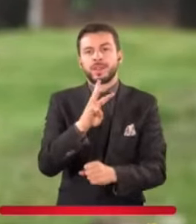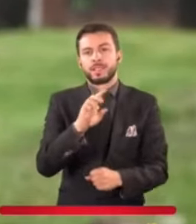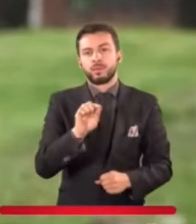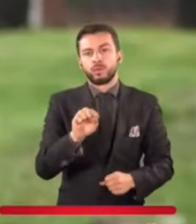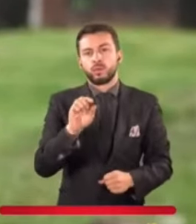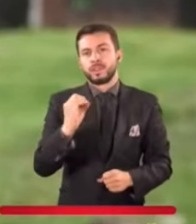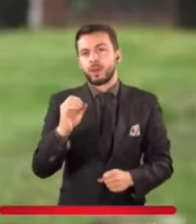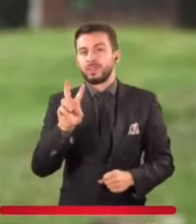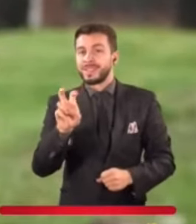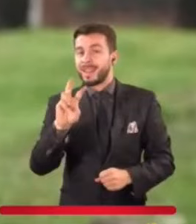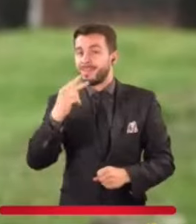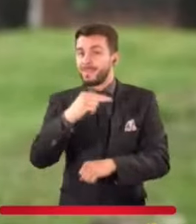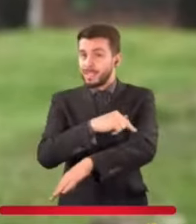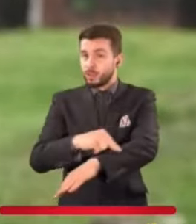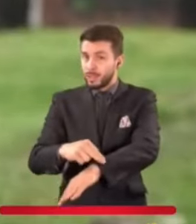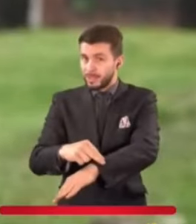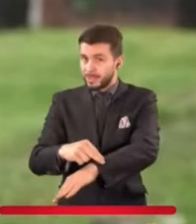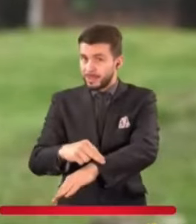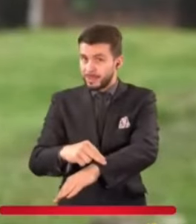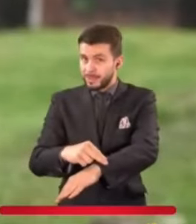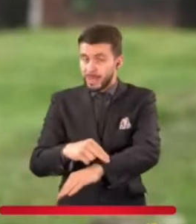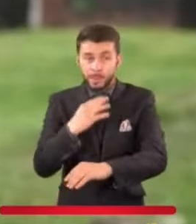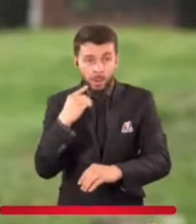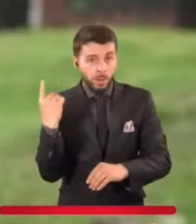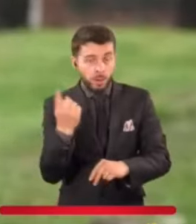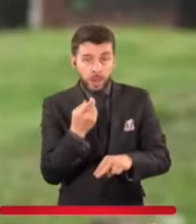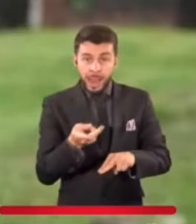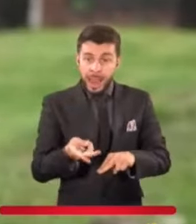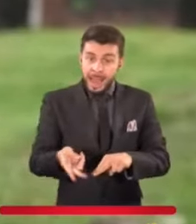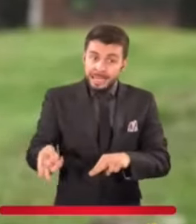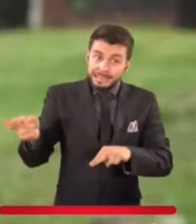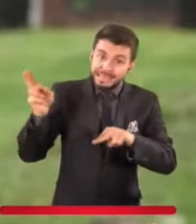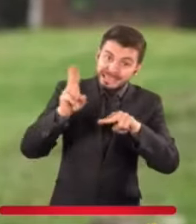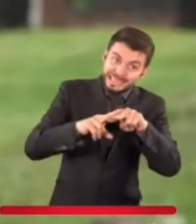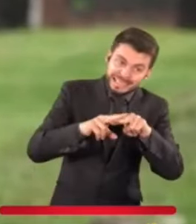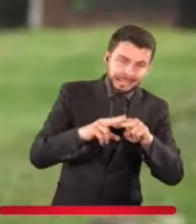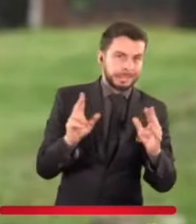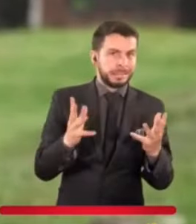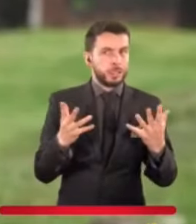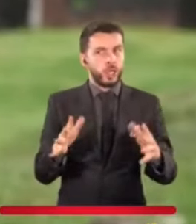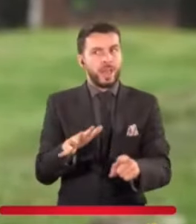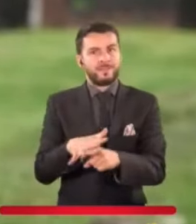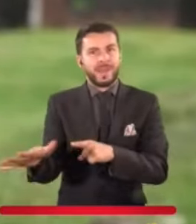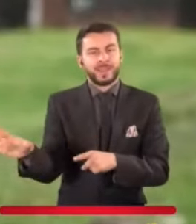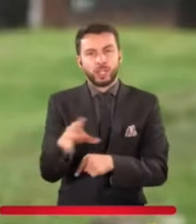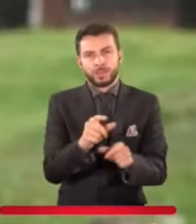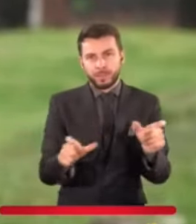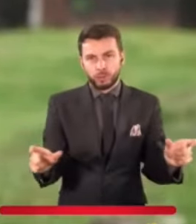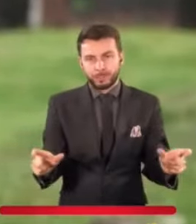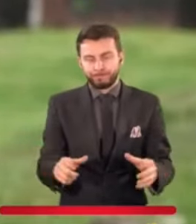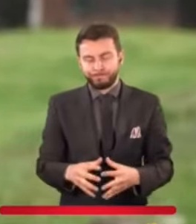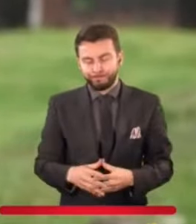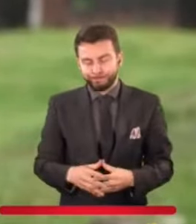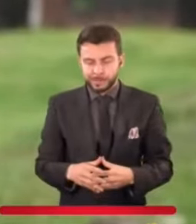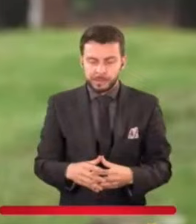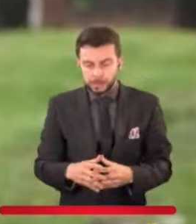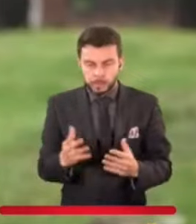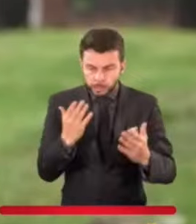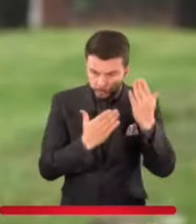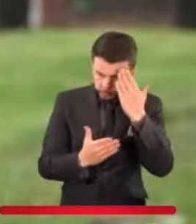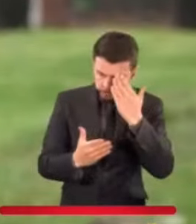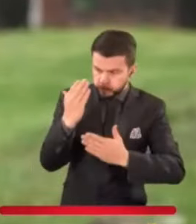billones de pesos. Entonces, no subir la tarifa sin afectar eventualmente de manera grave ese FED. En ese